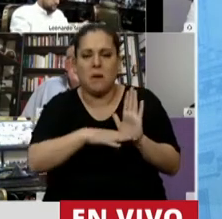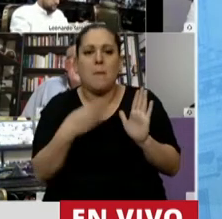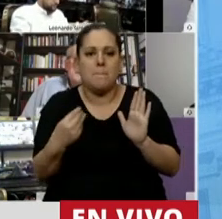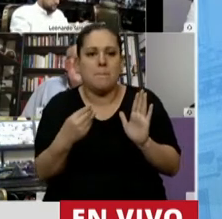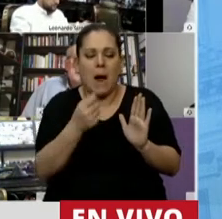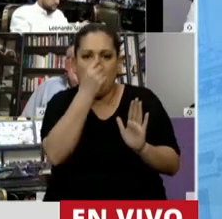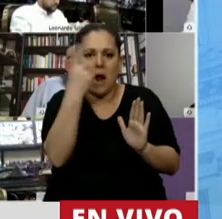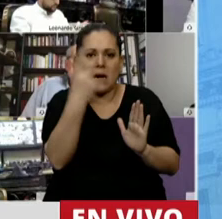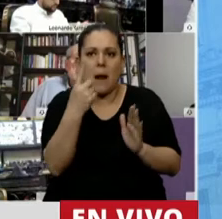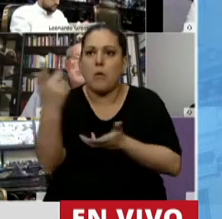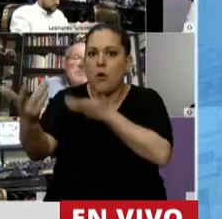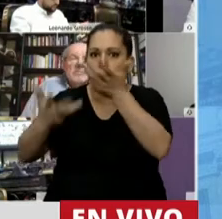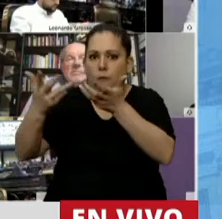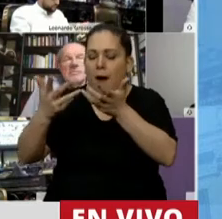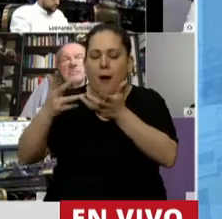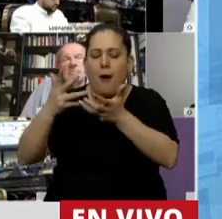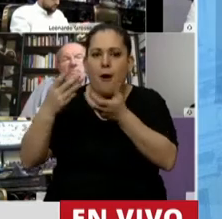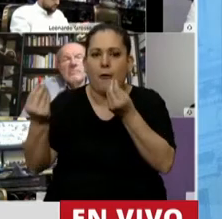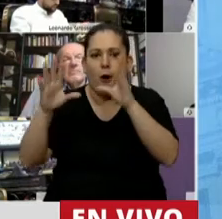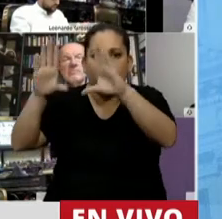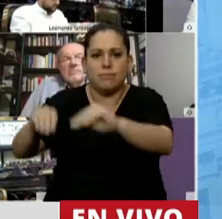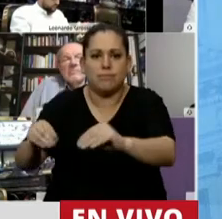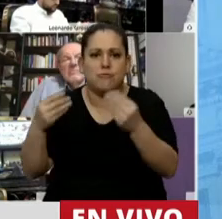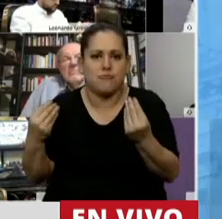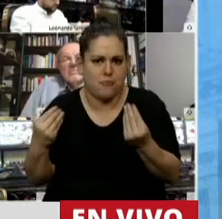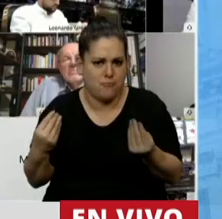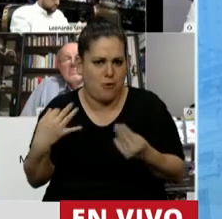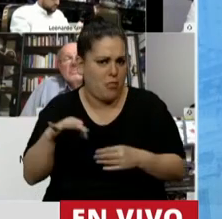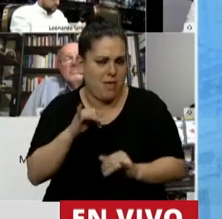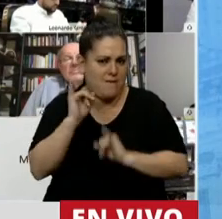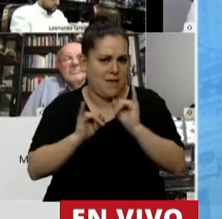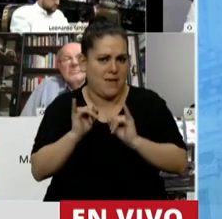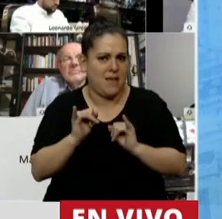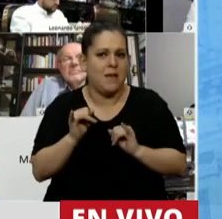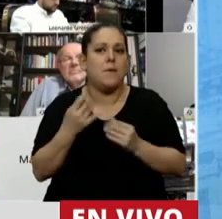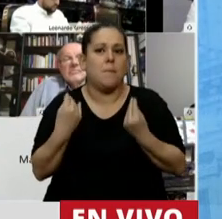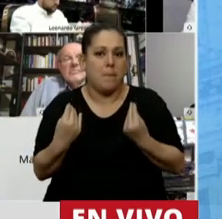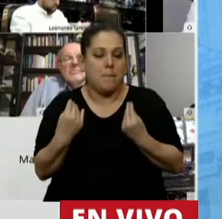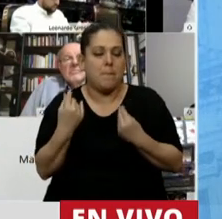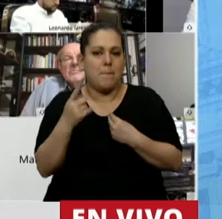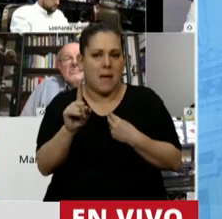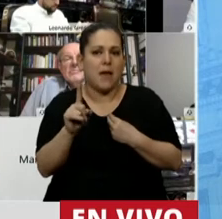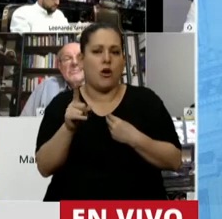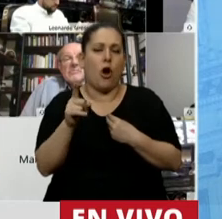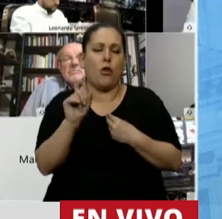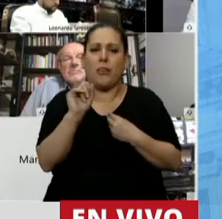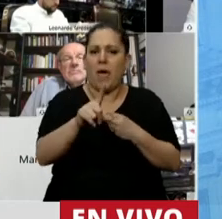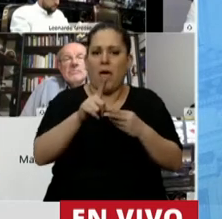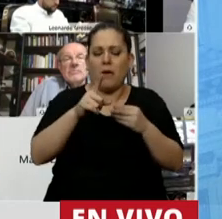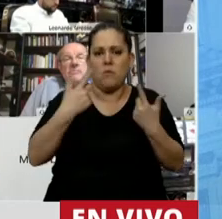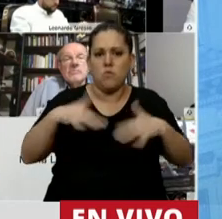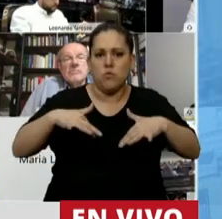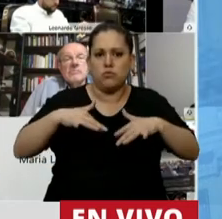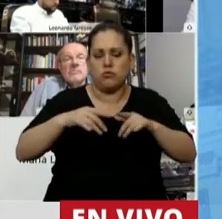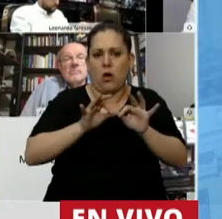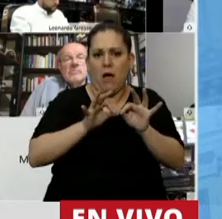respuesta efectiva a los incendios rurales. No todos tienen por qué saberlo, pero las picadas son franjas aradas de varios metros de